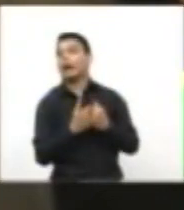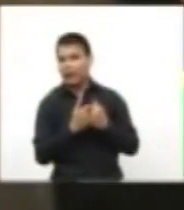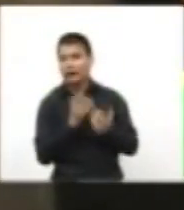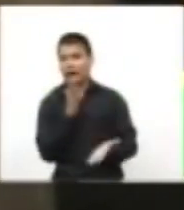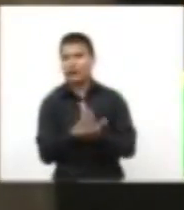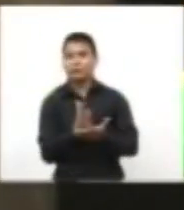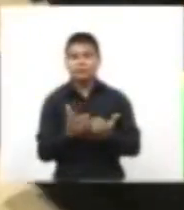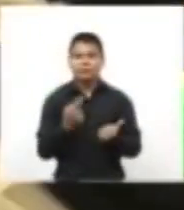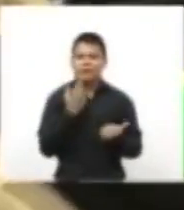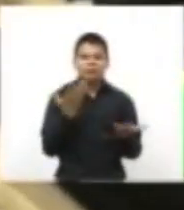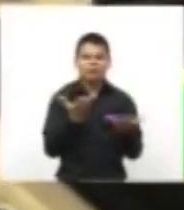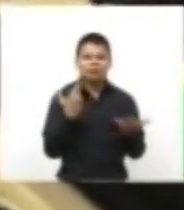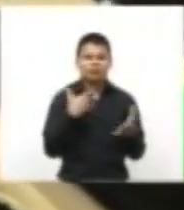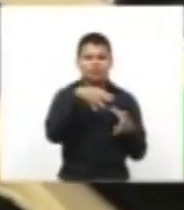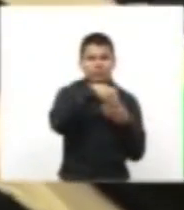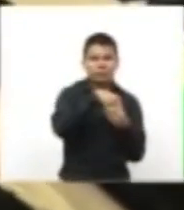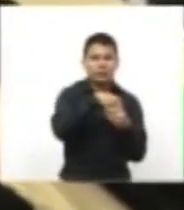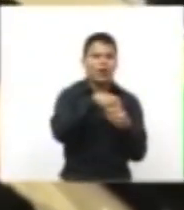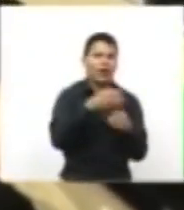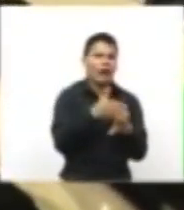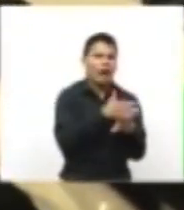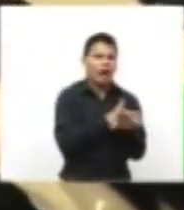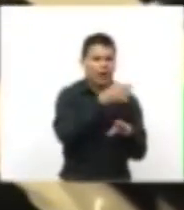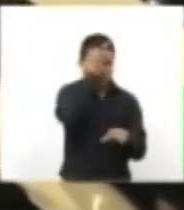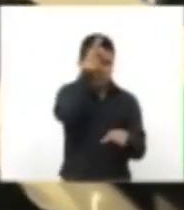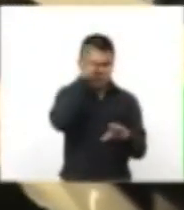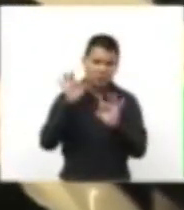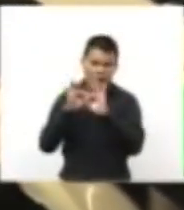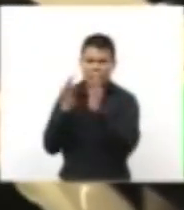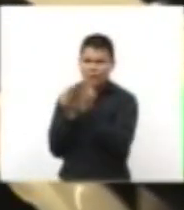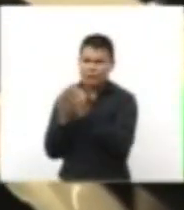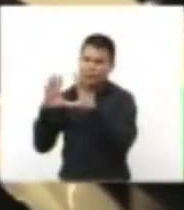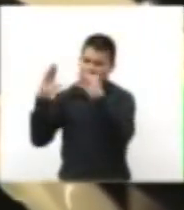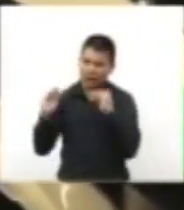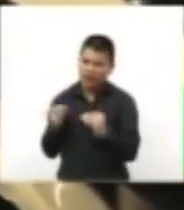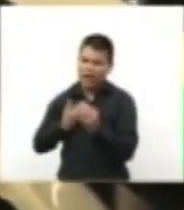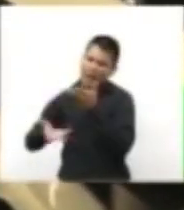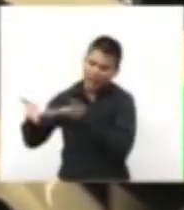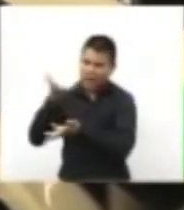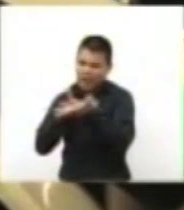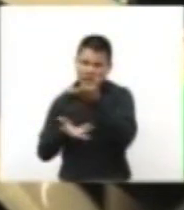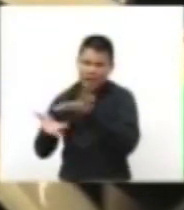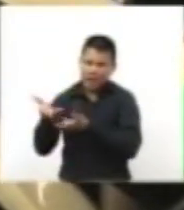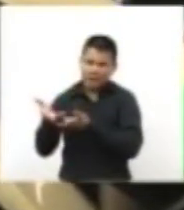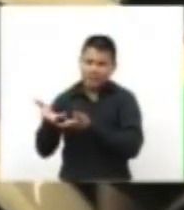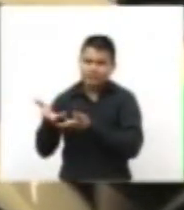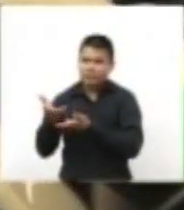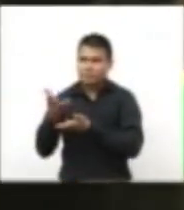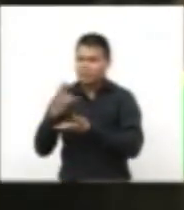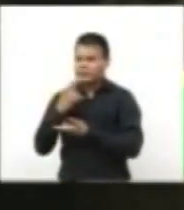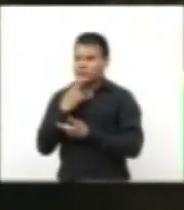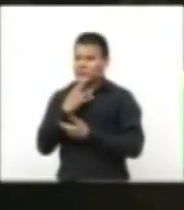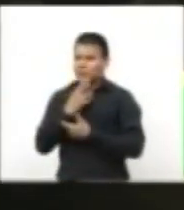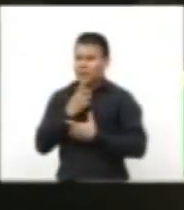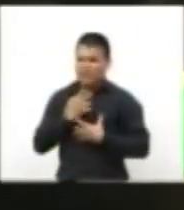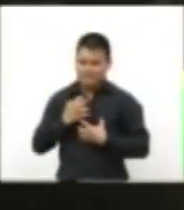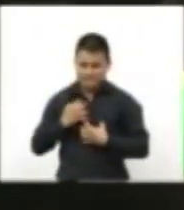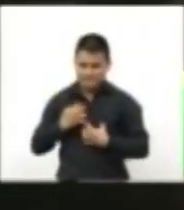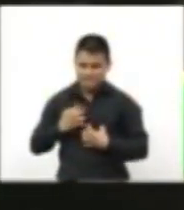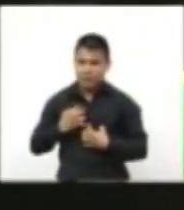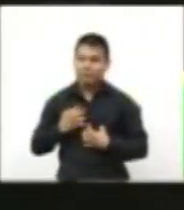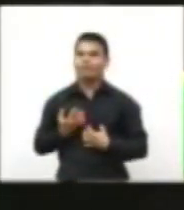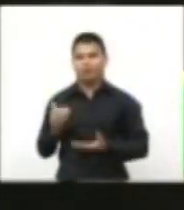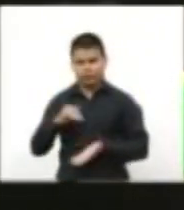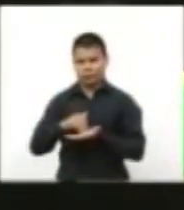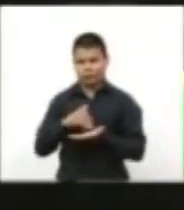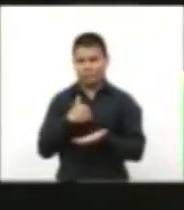cantante había sido dado de alta y había pasado la Navidad en familia tras sufrir un cuadro de fiebre alta y deshidratación. Hoy, su abogada Karina